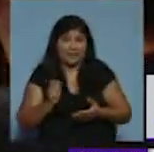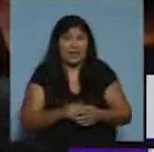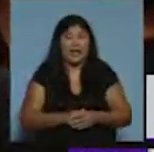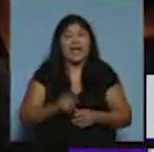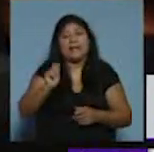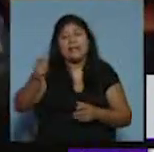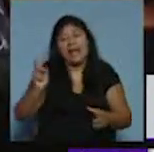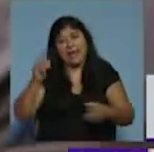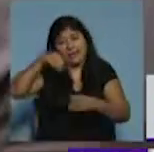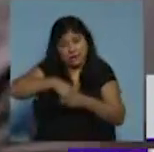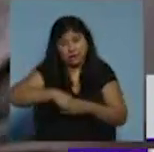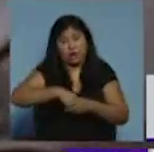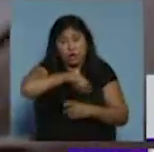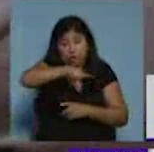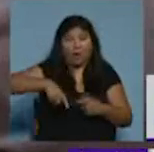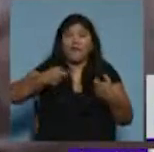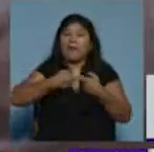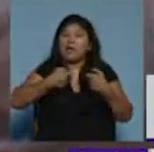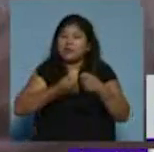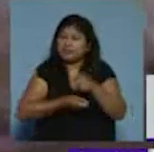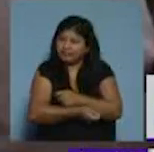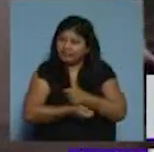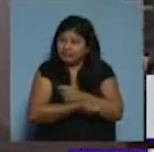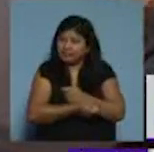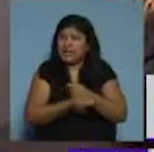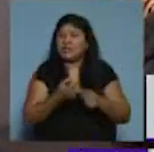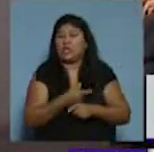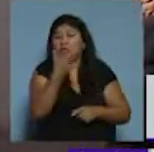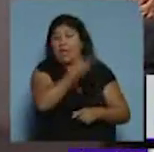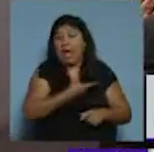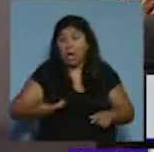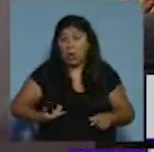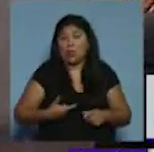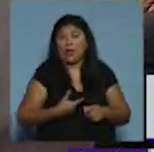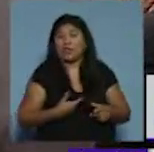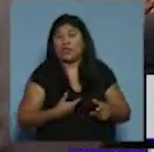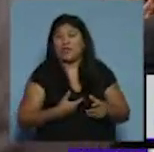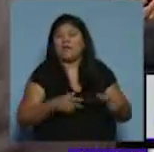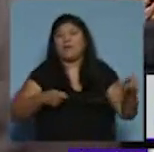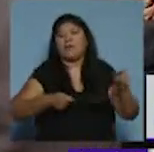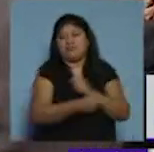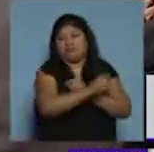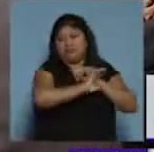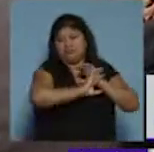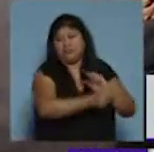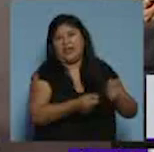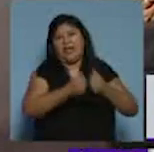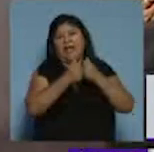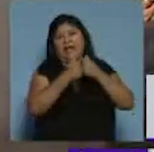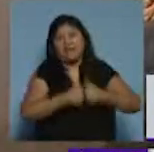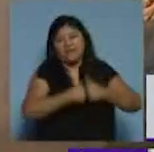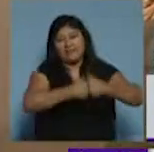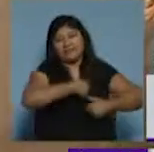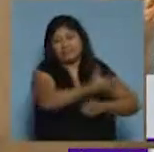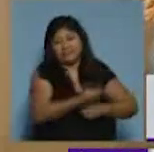asociación ilícita y en el fraude la administración pública un fraude muy importante que ascendería a